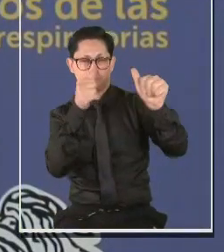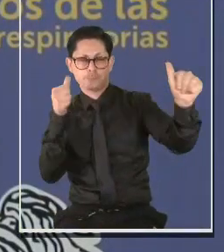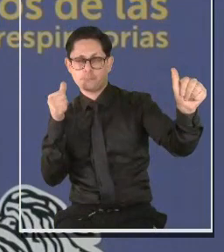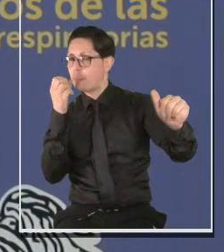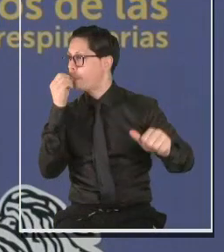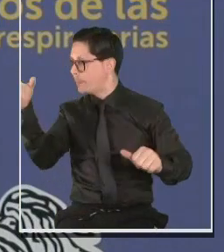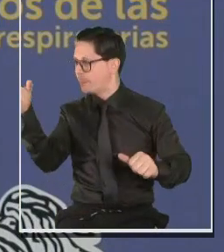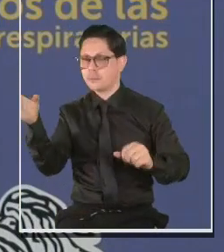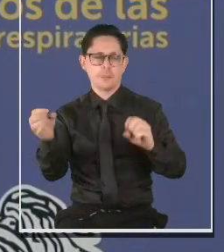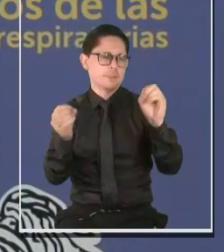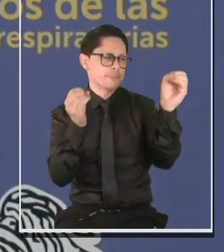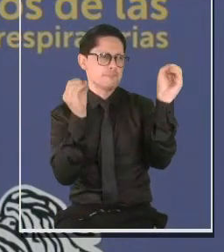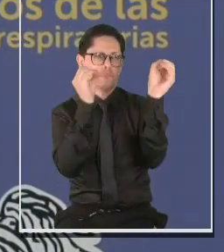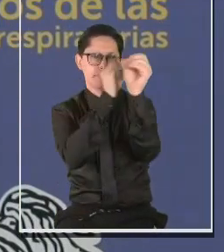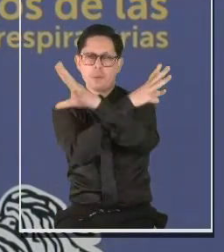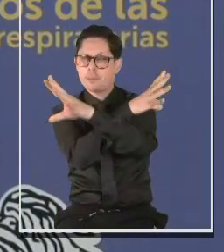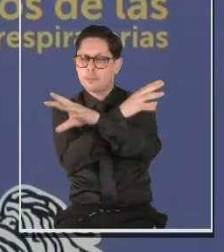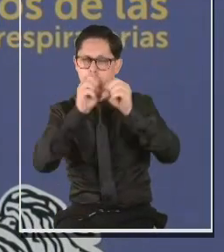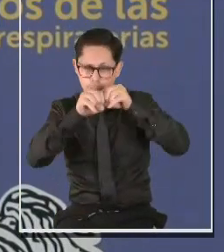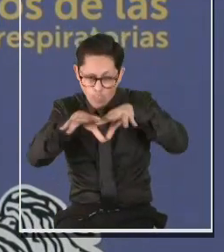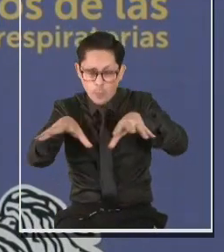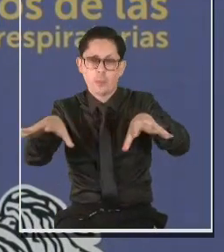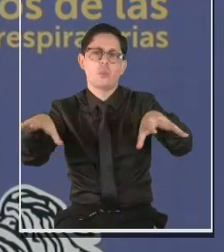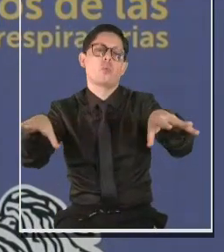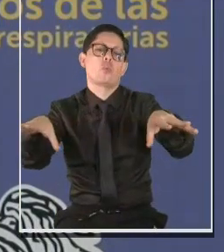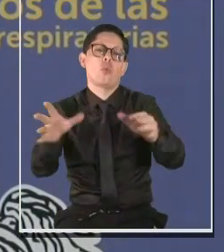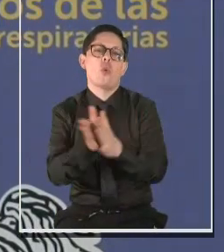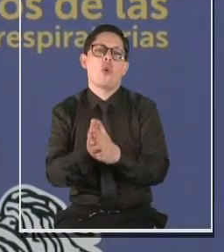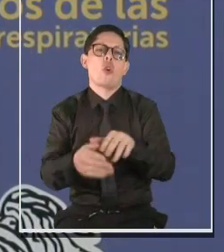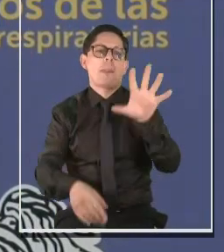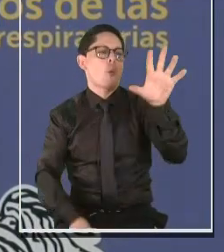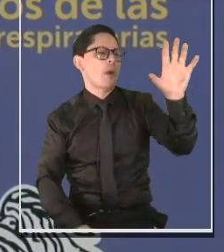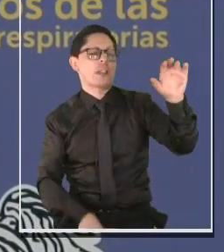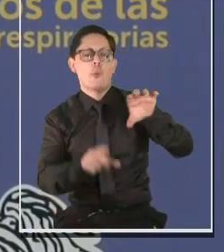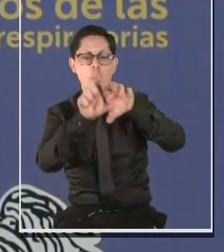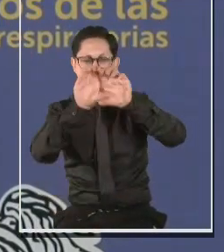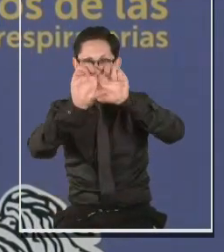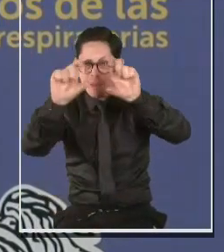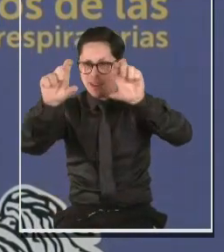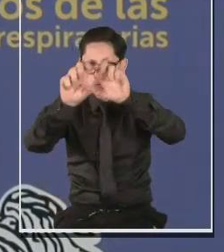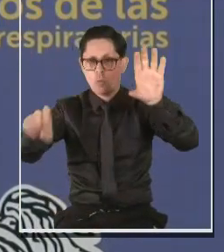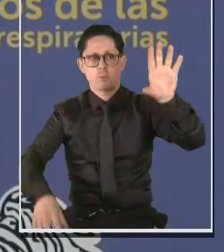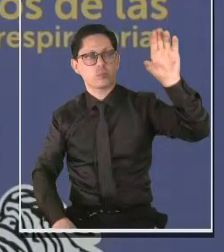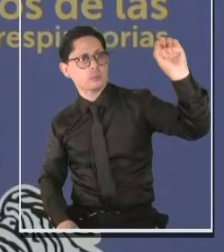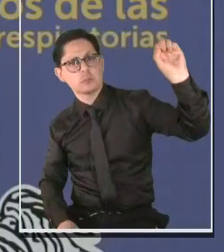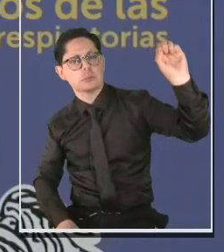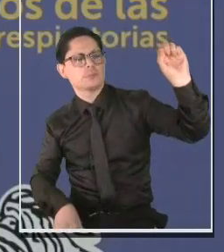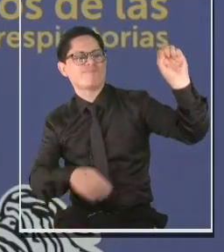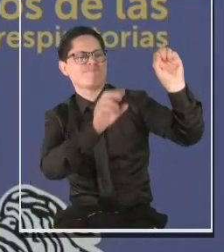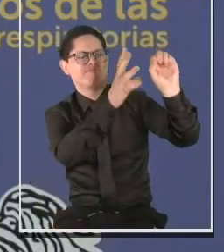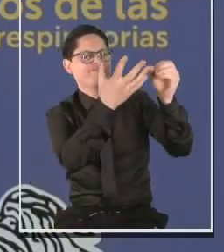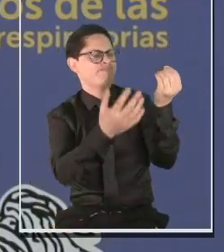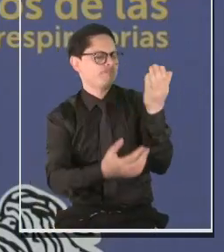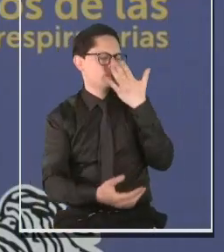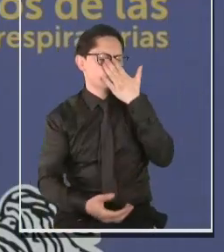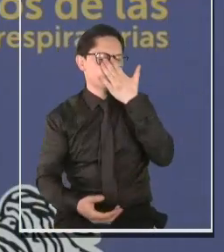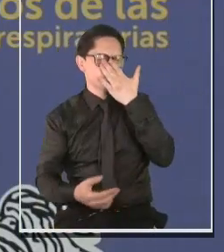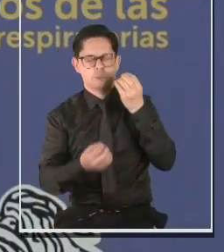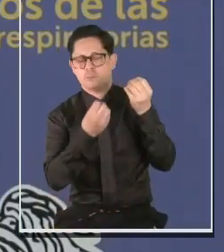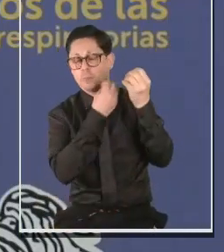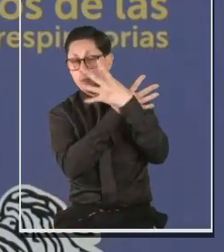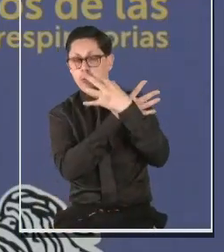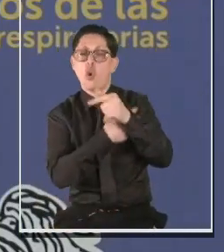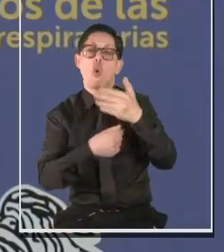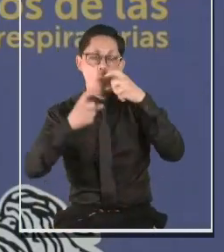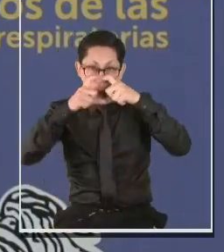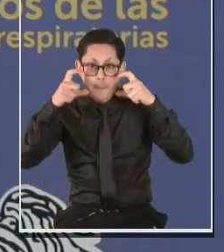a otra persona o se establezcan en lugares como pasamanos o lugares donde alguien más puede tocarlo si es que va a ocupar